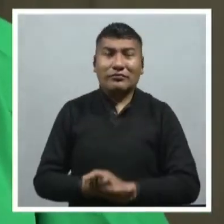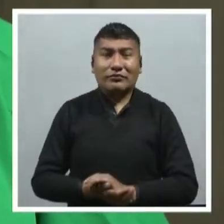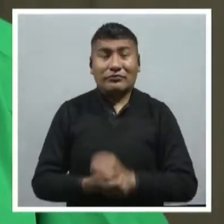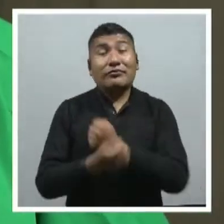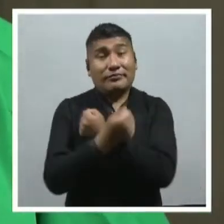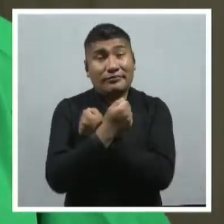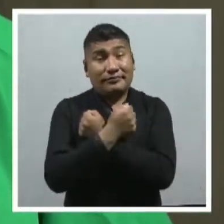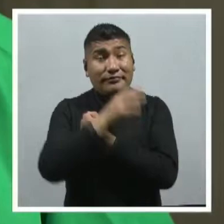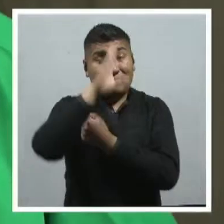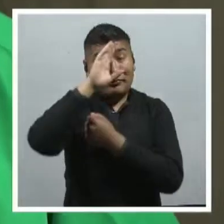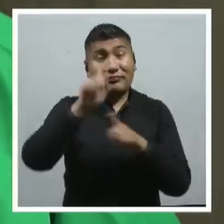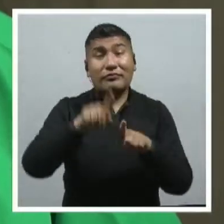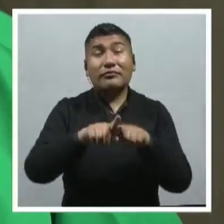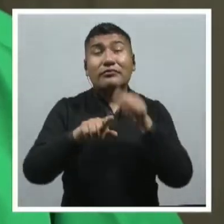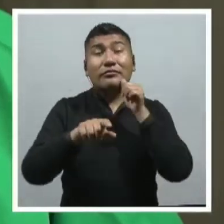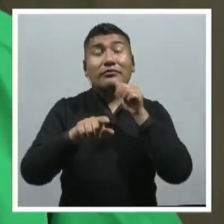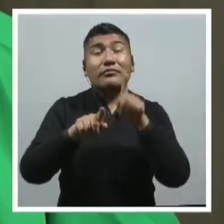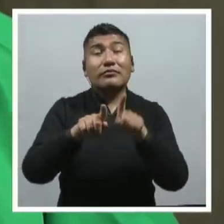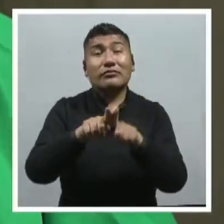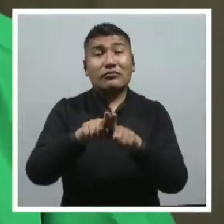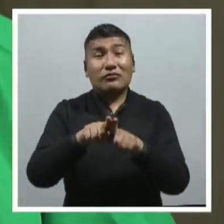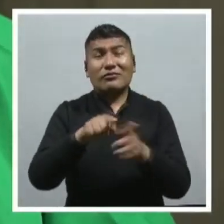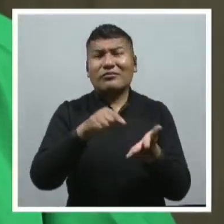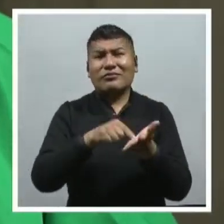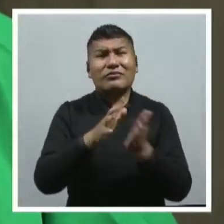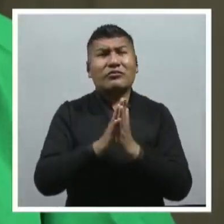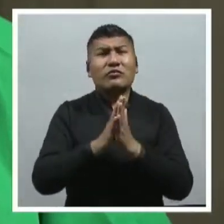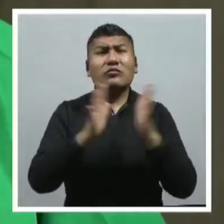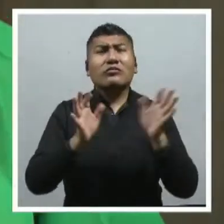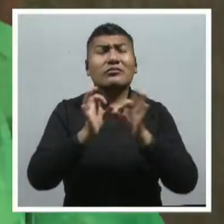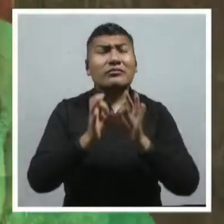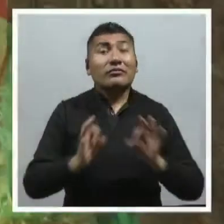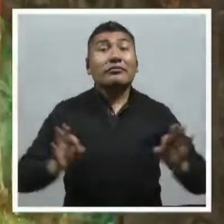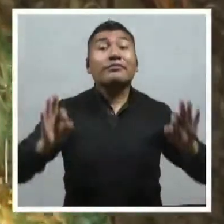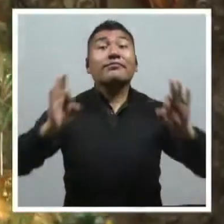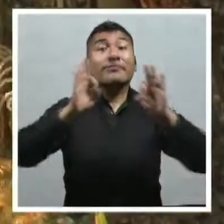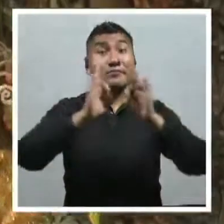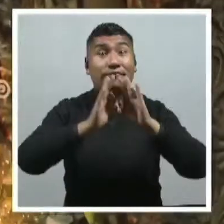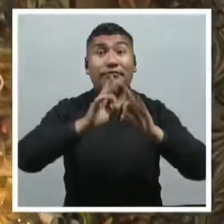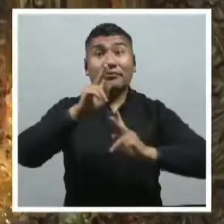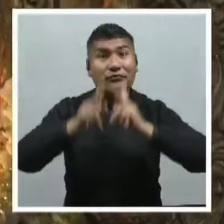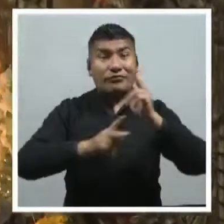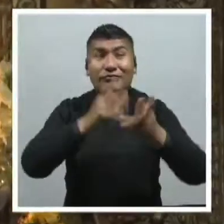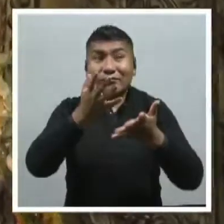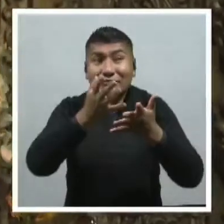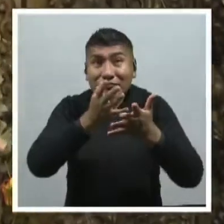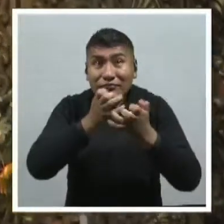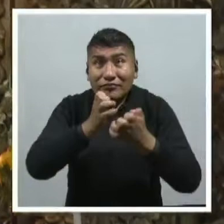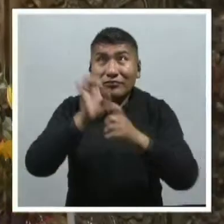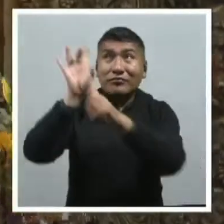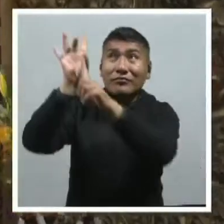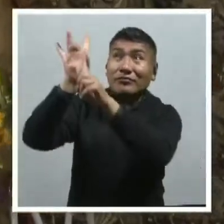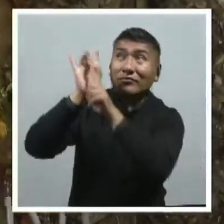Queridos hermanos, además, esto es muy importante, los que queremos elegir a Dios,